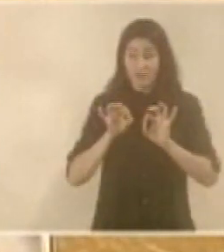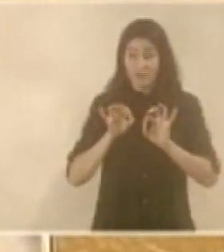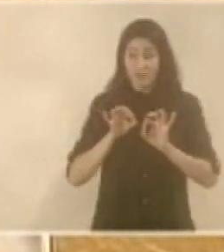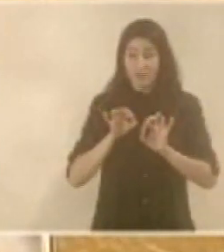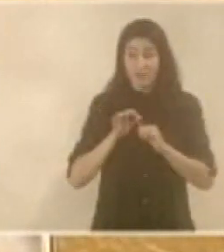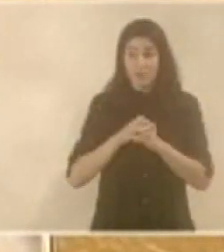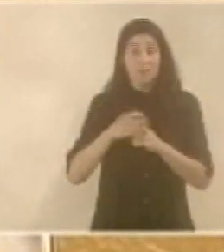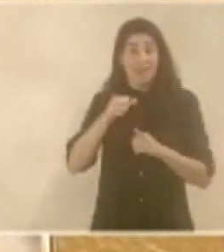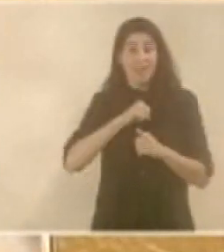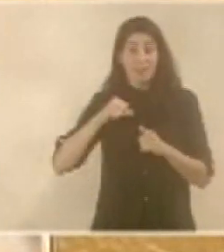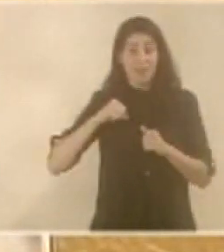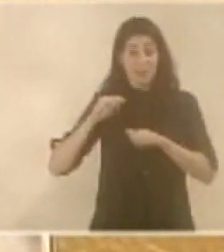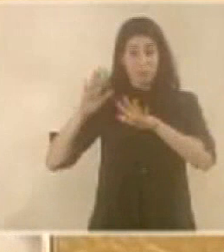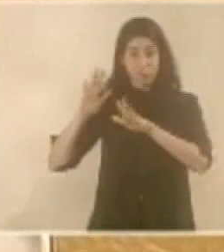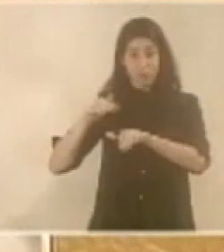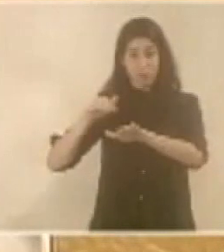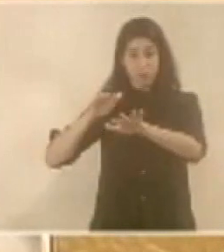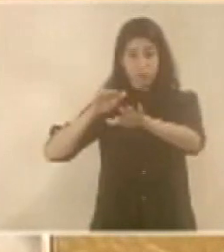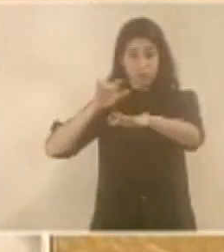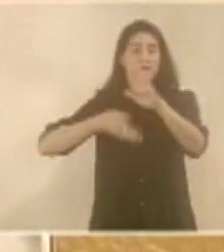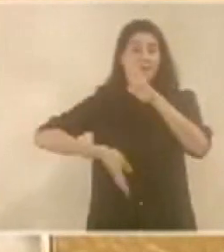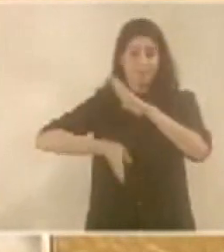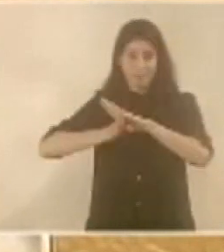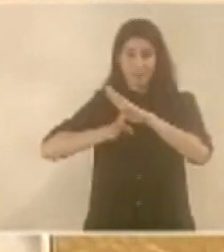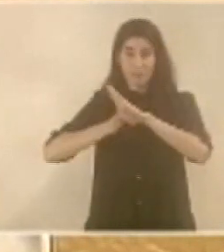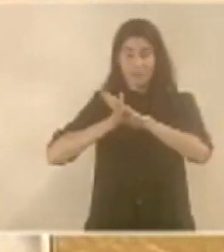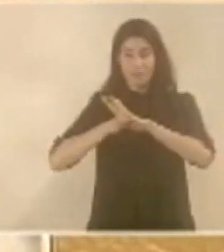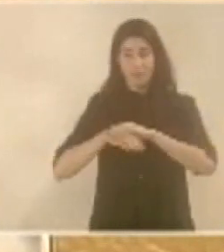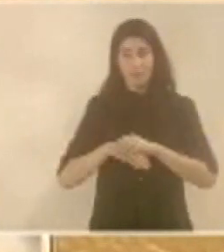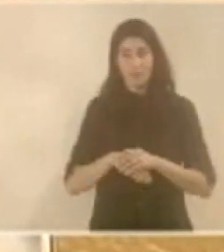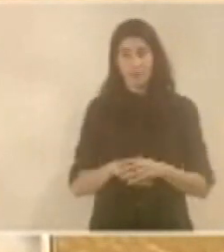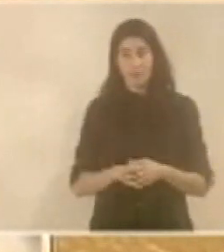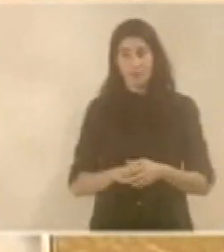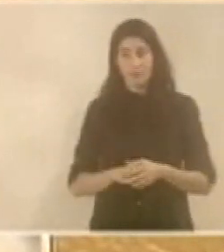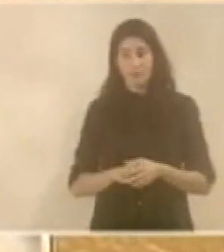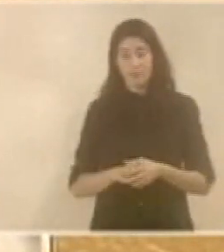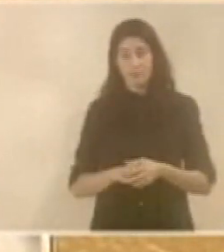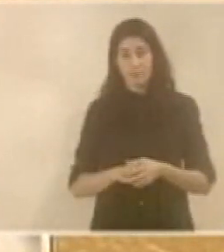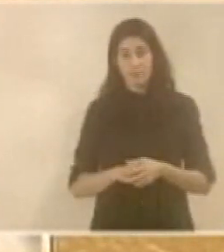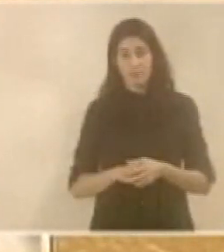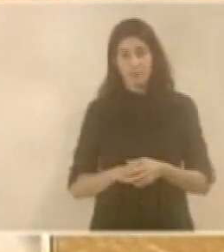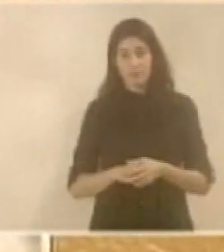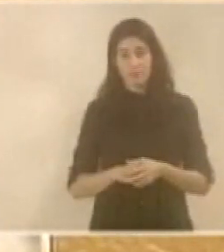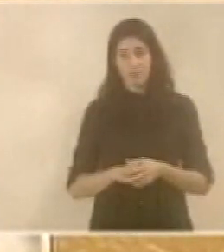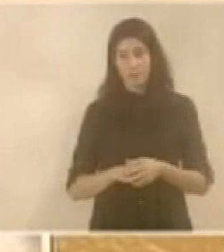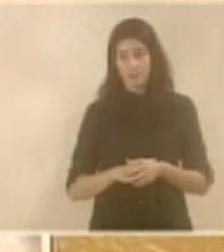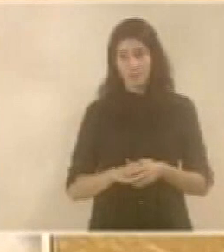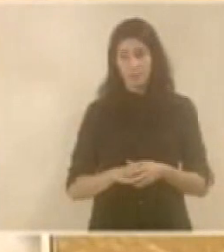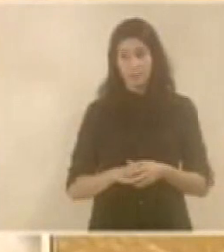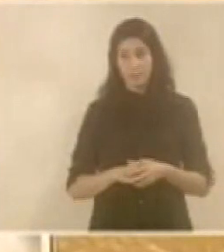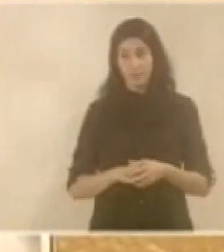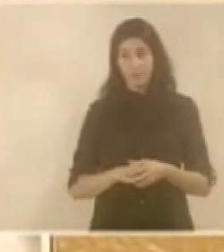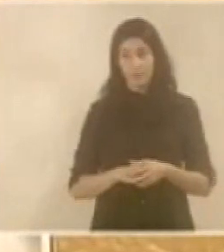ejemplo de las anteriores emancipaciones de Estados Unidos y Haití, negándose a ningún tipo de solución intermedia que no fuera